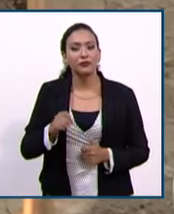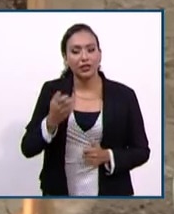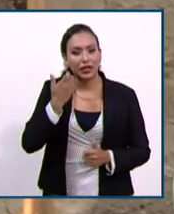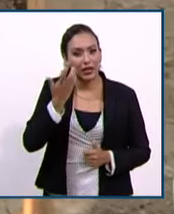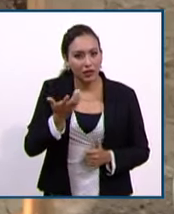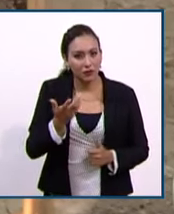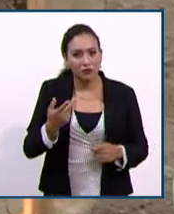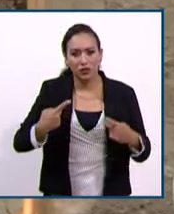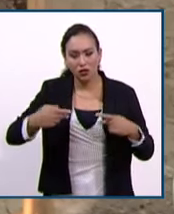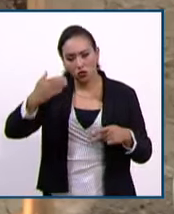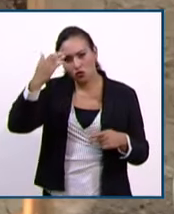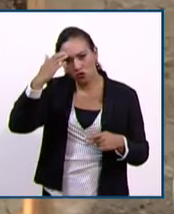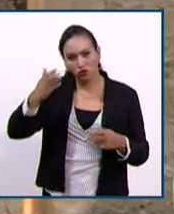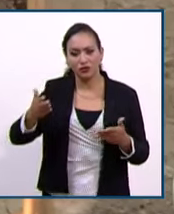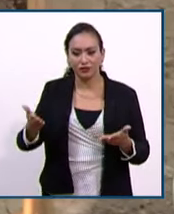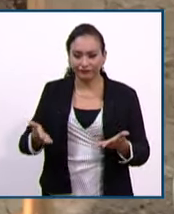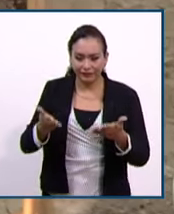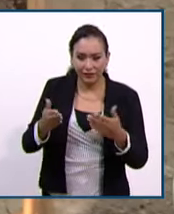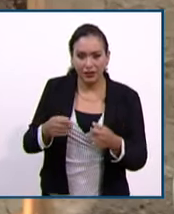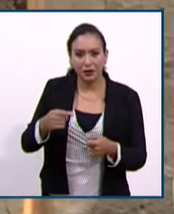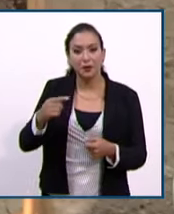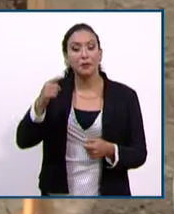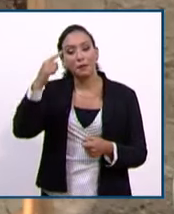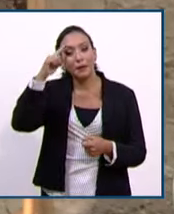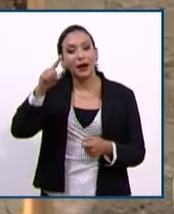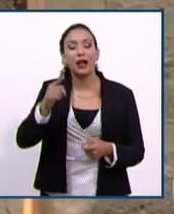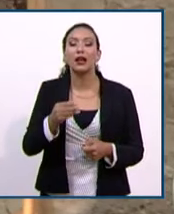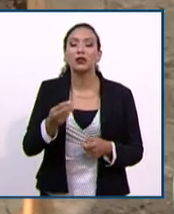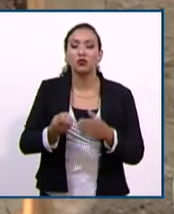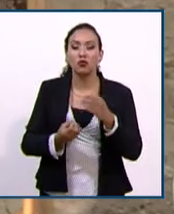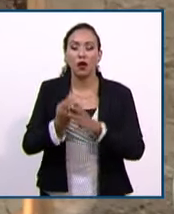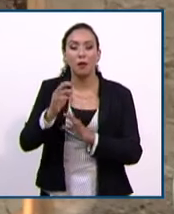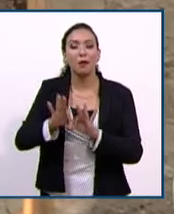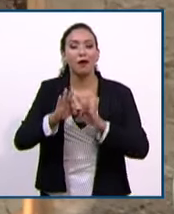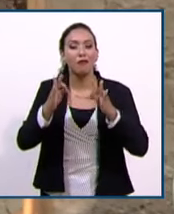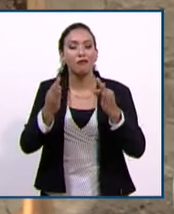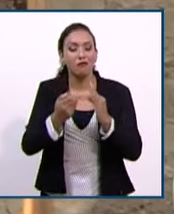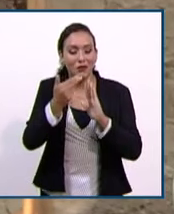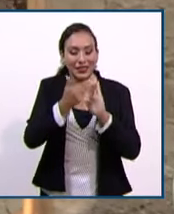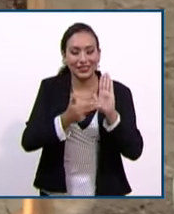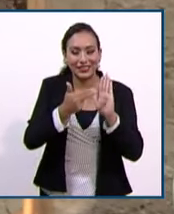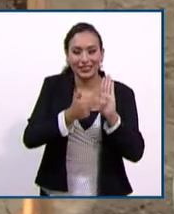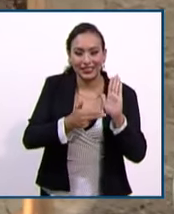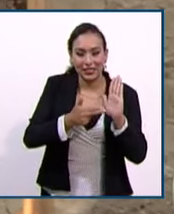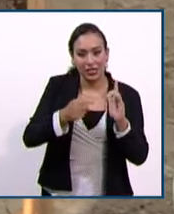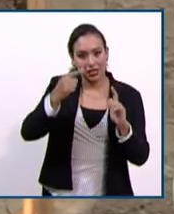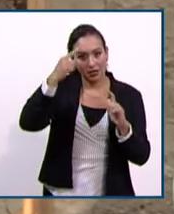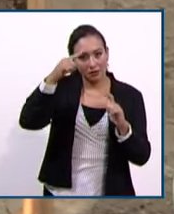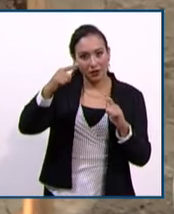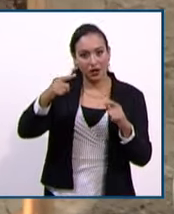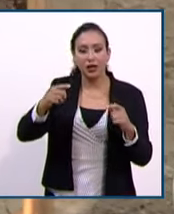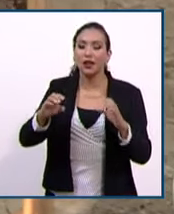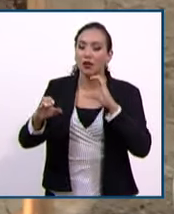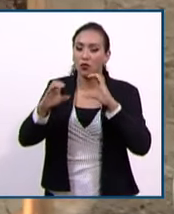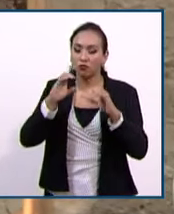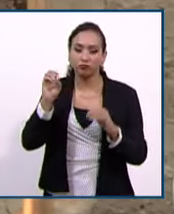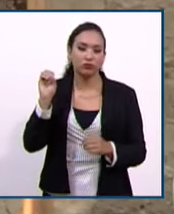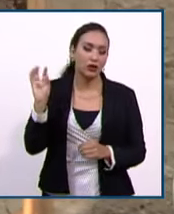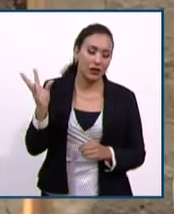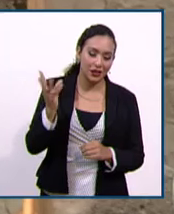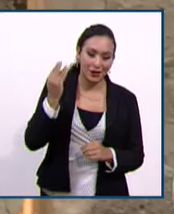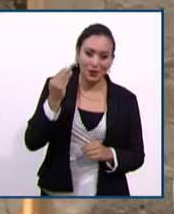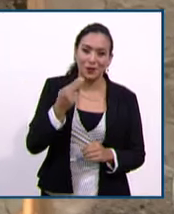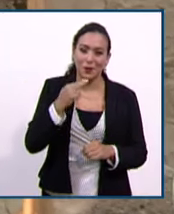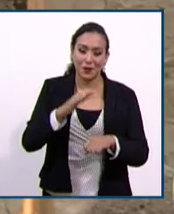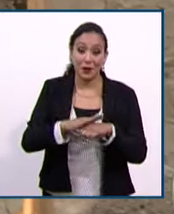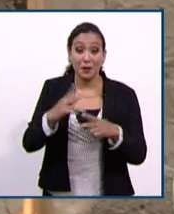buscaremos que, impulsando nuevos lenguajes y utilizando las herramientas contemporáneas de la comunicación, nuestra